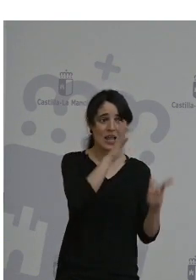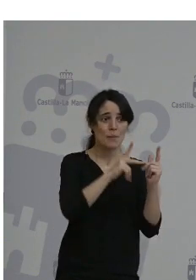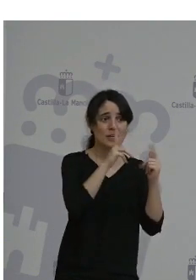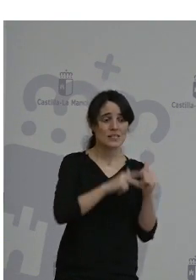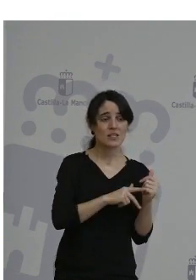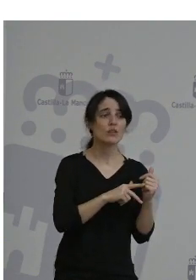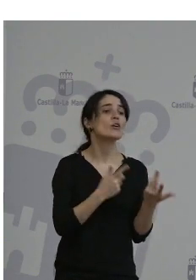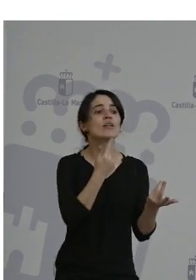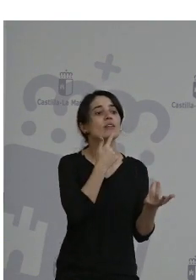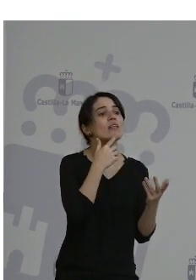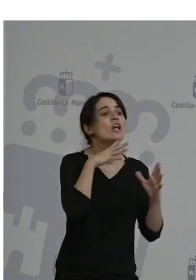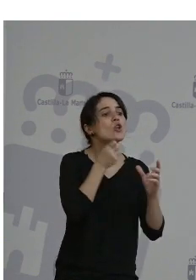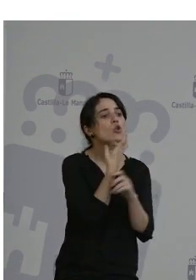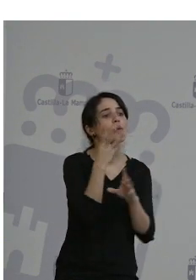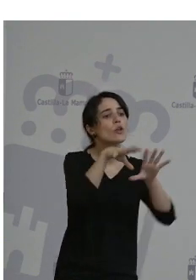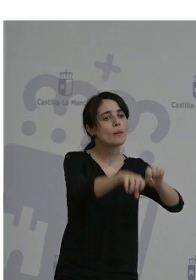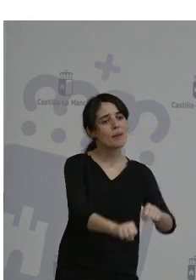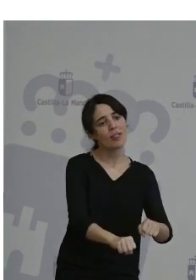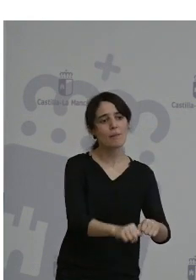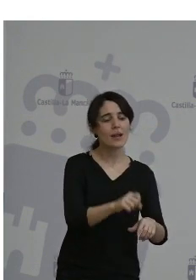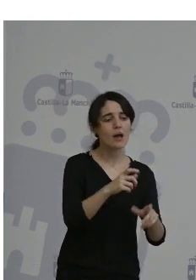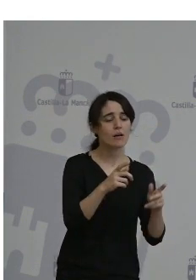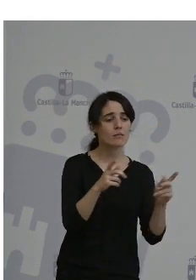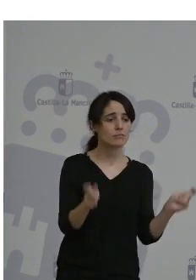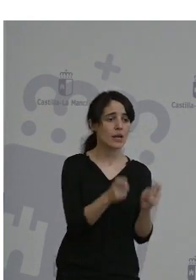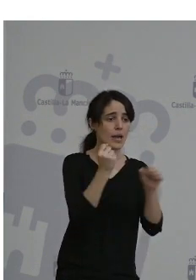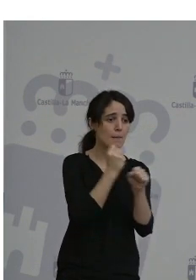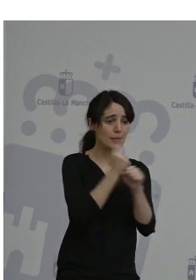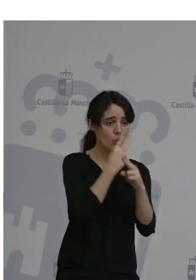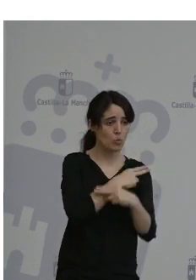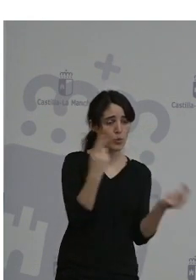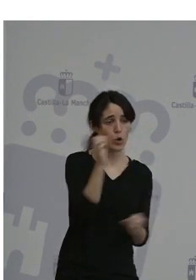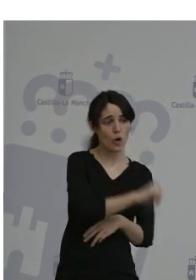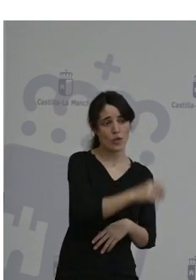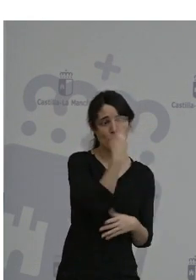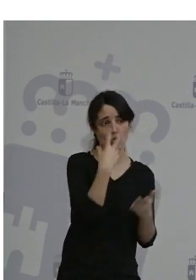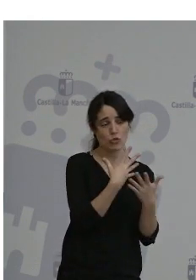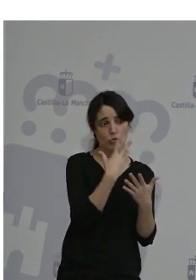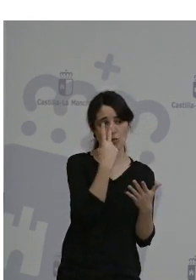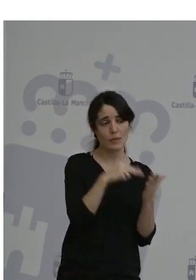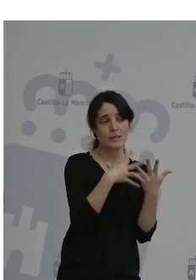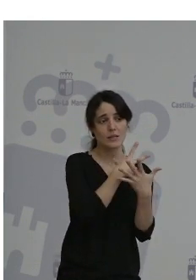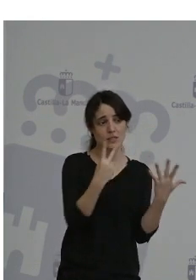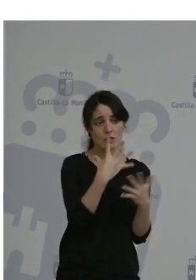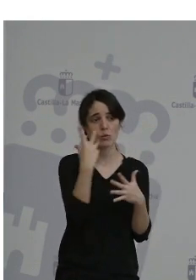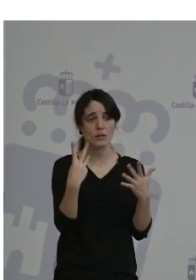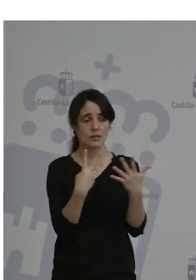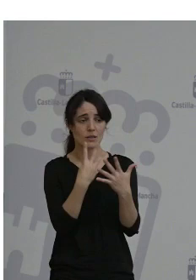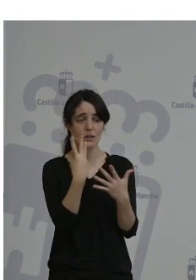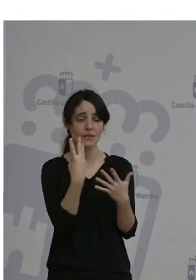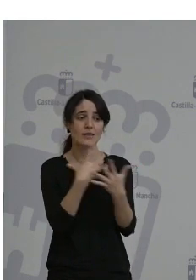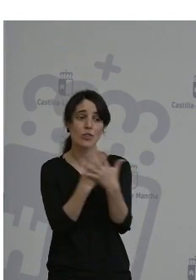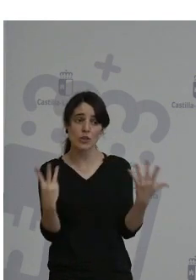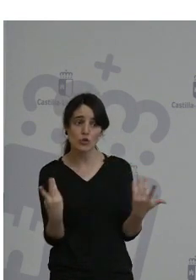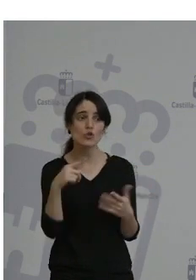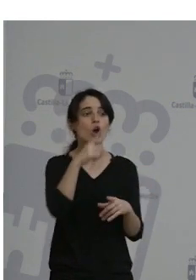reservadas al amparo de las ofertas de empleo público de los años 2017 y 2018 ha sido de 40. El Real